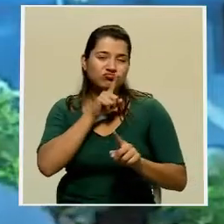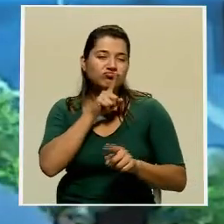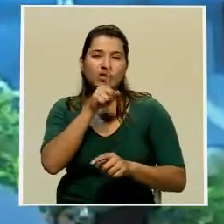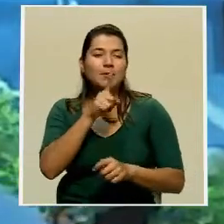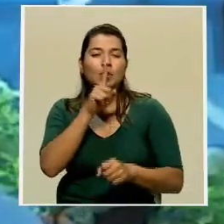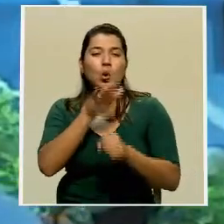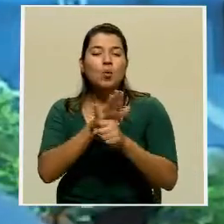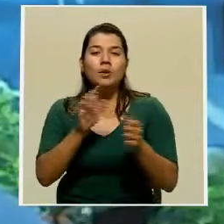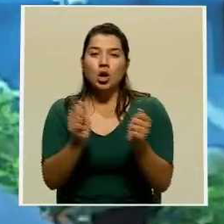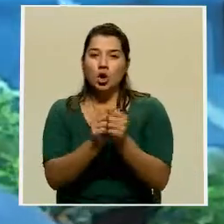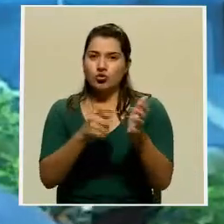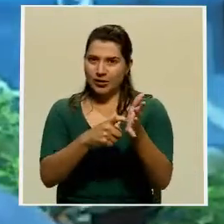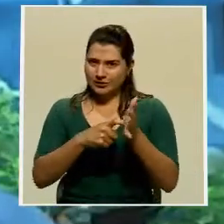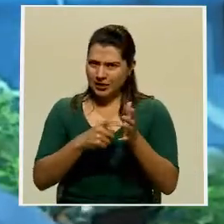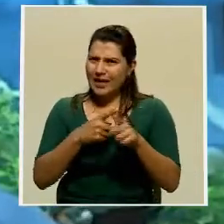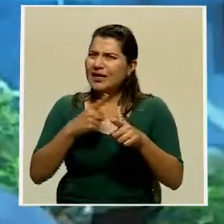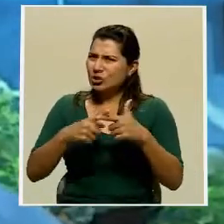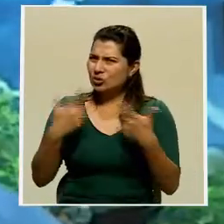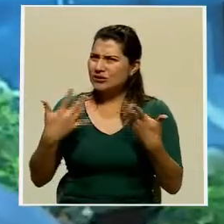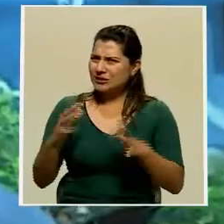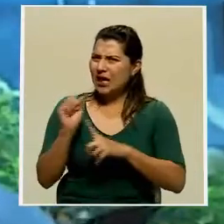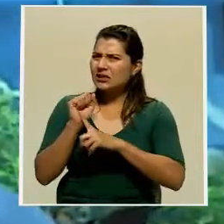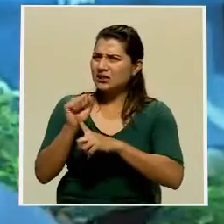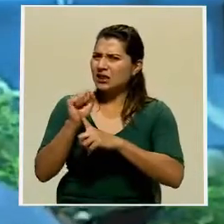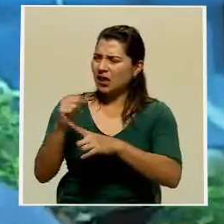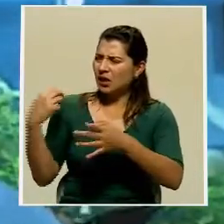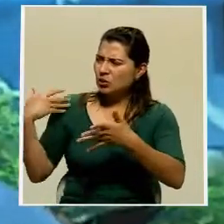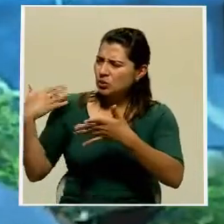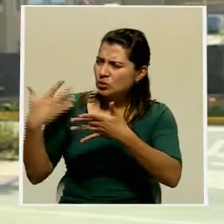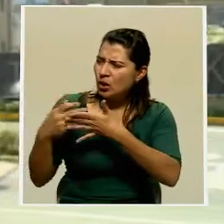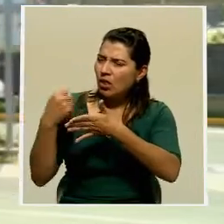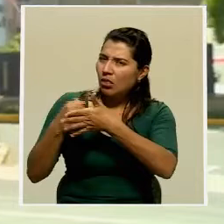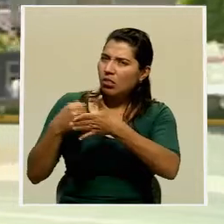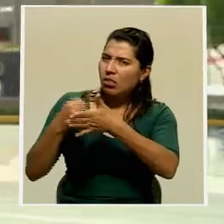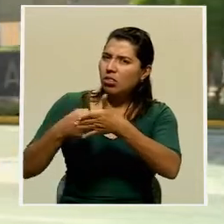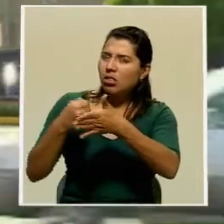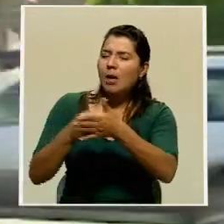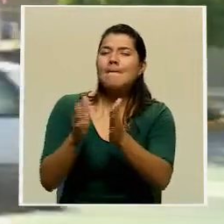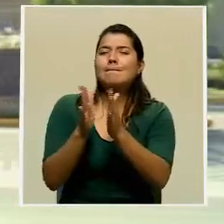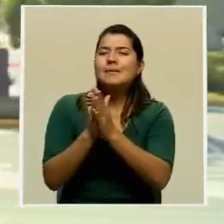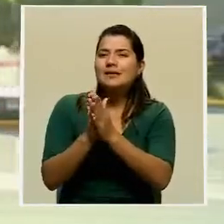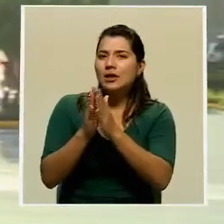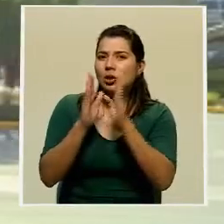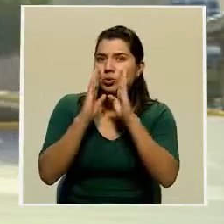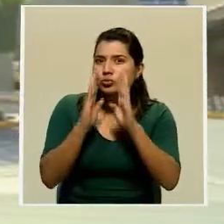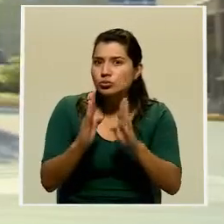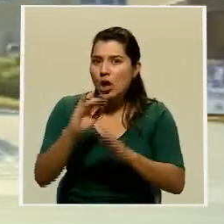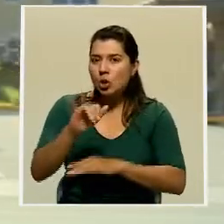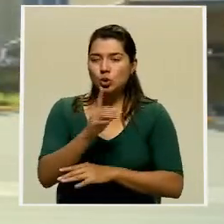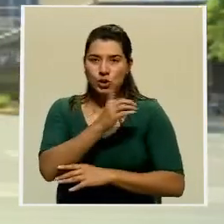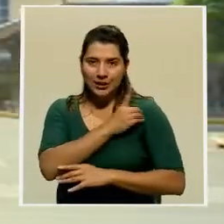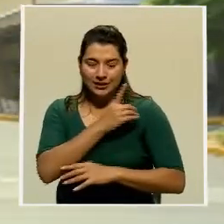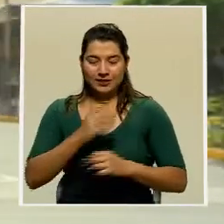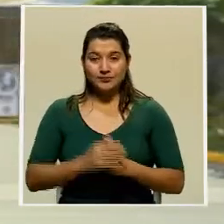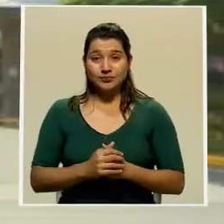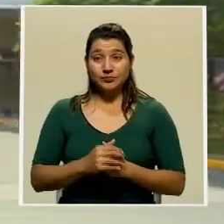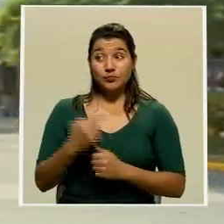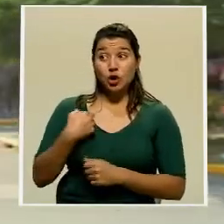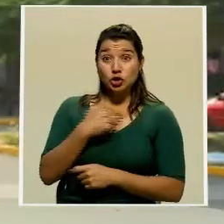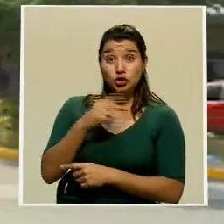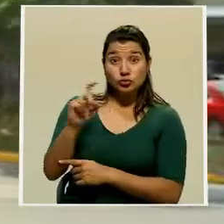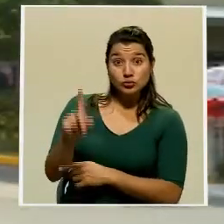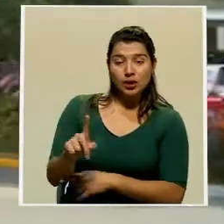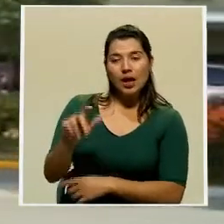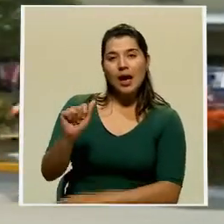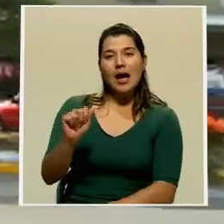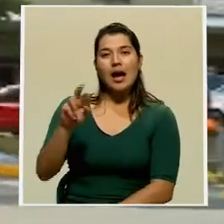el sindicato luchando y solicitándolo a la junta directiva. Ante la consulta de este noticiero, la autoridad